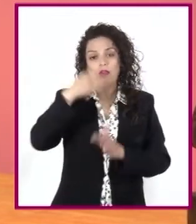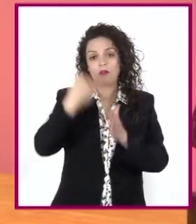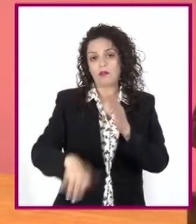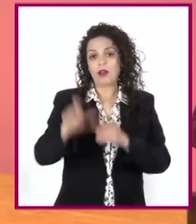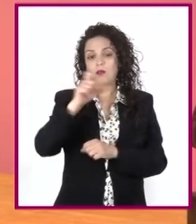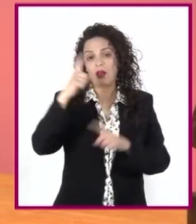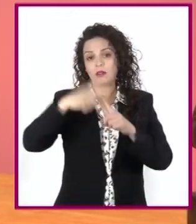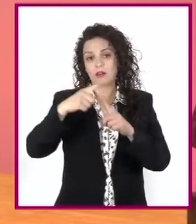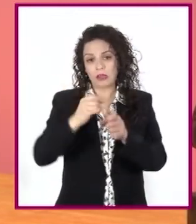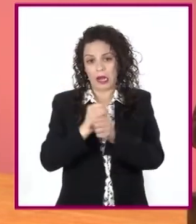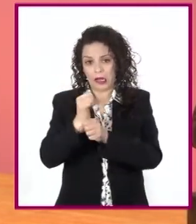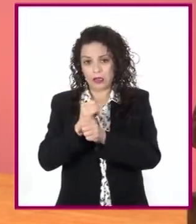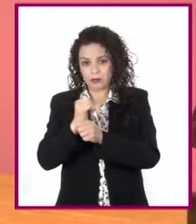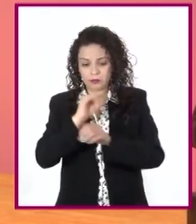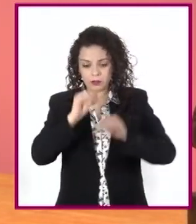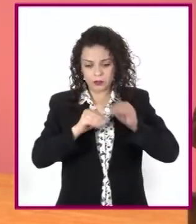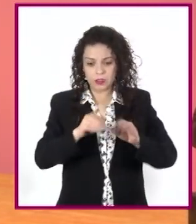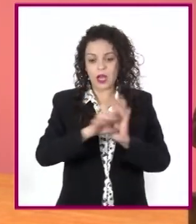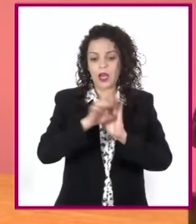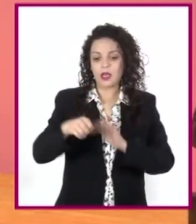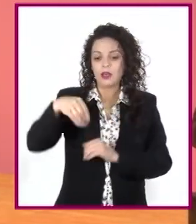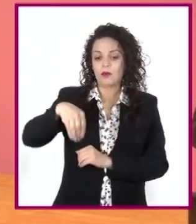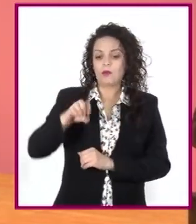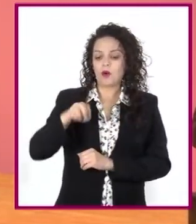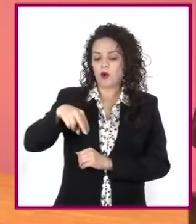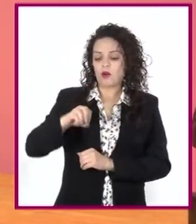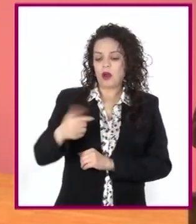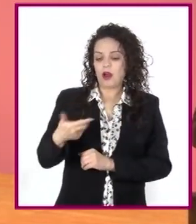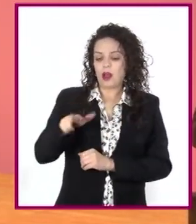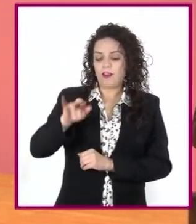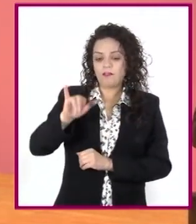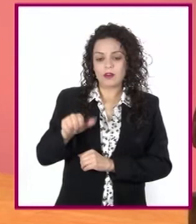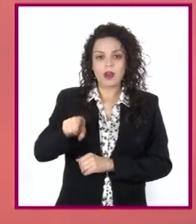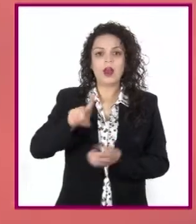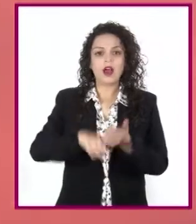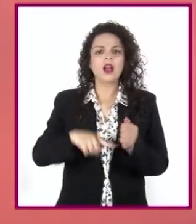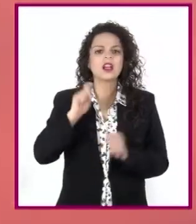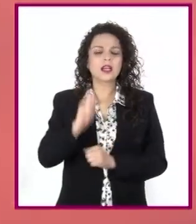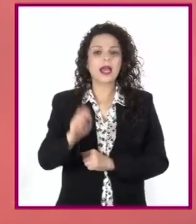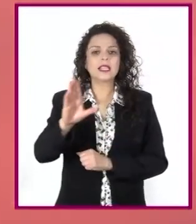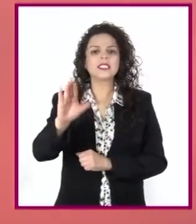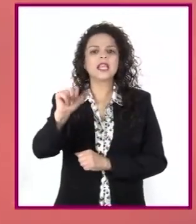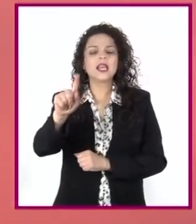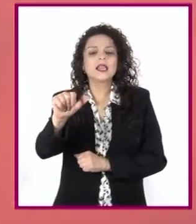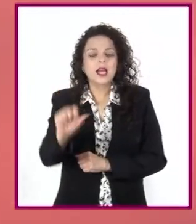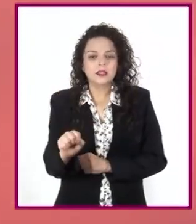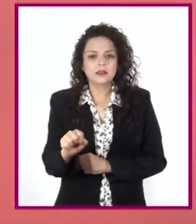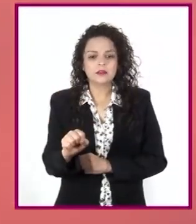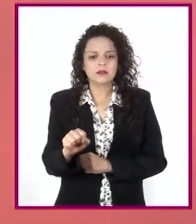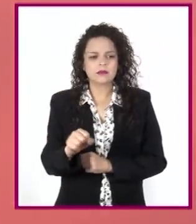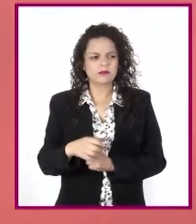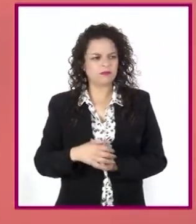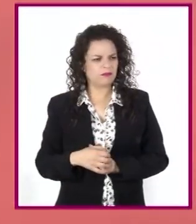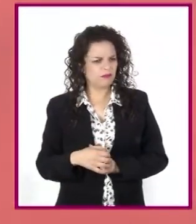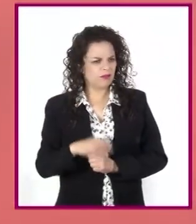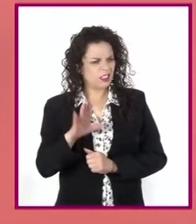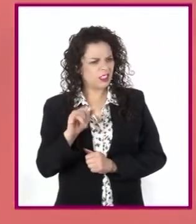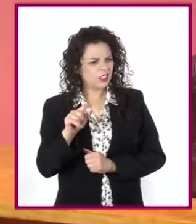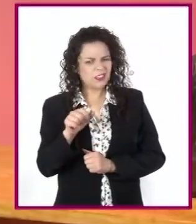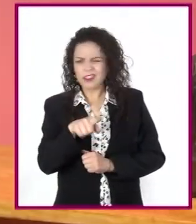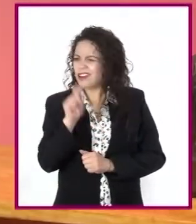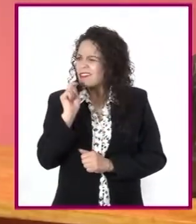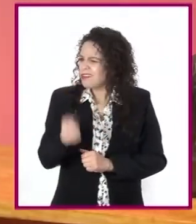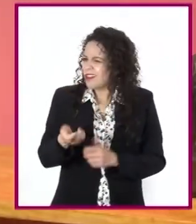de investigación, como lo es la monografía. Este elemento son las citas. ¿Citas? ¿Qué es una